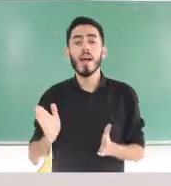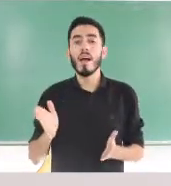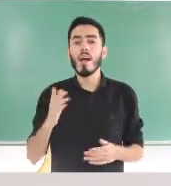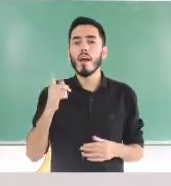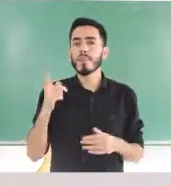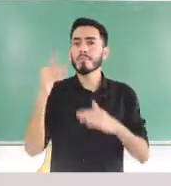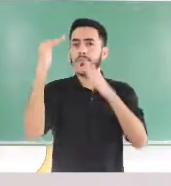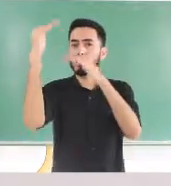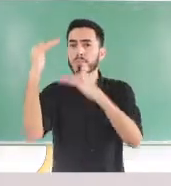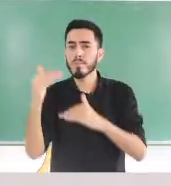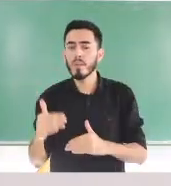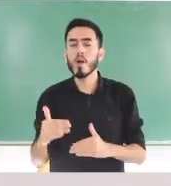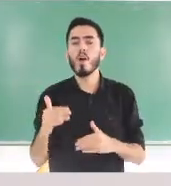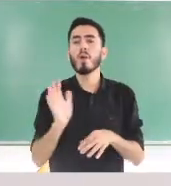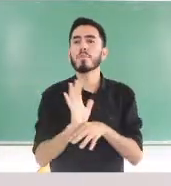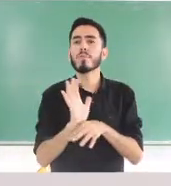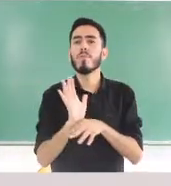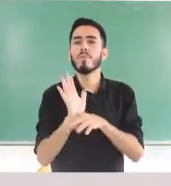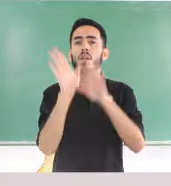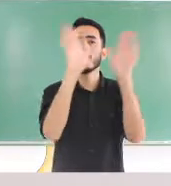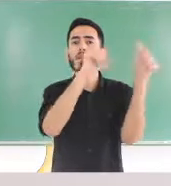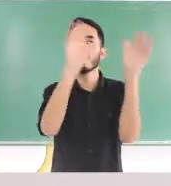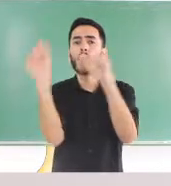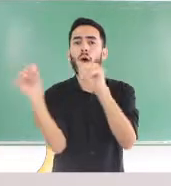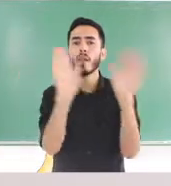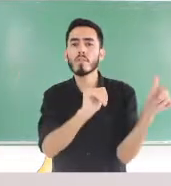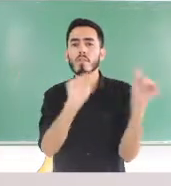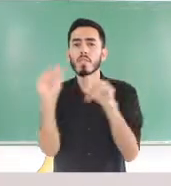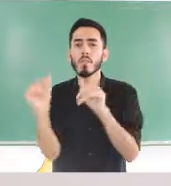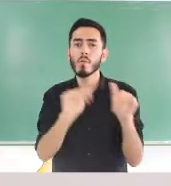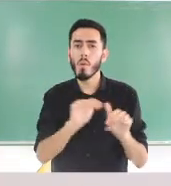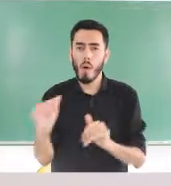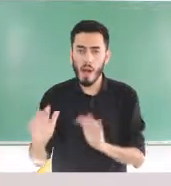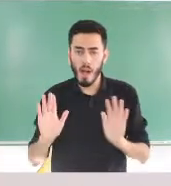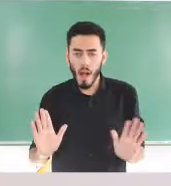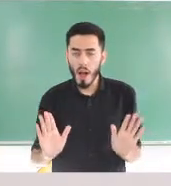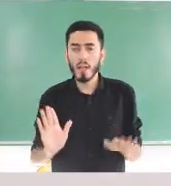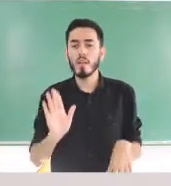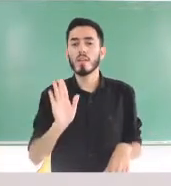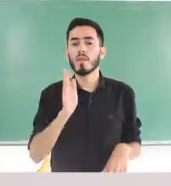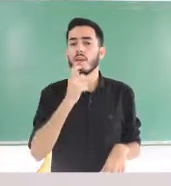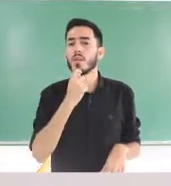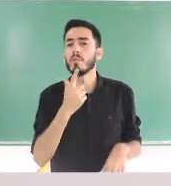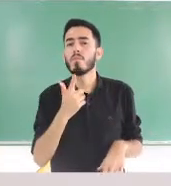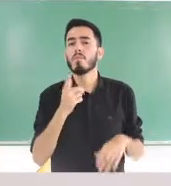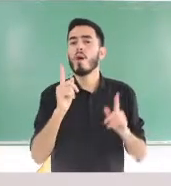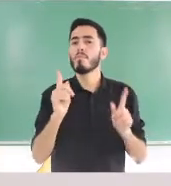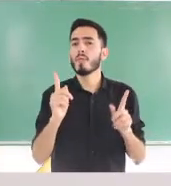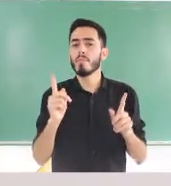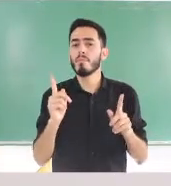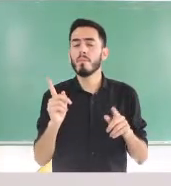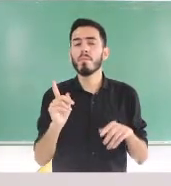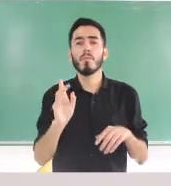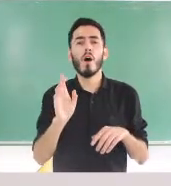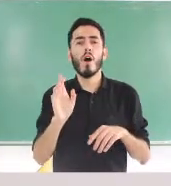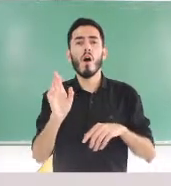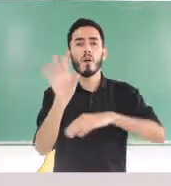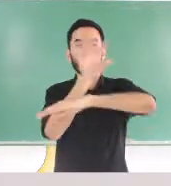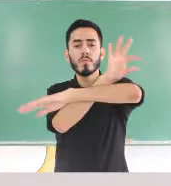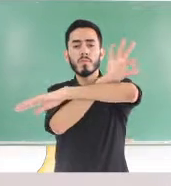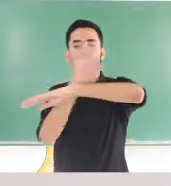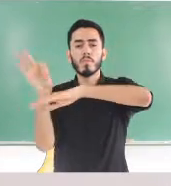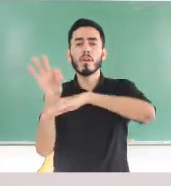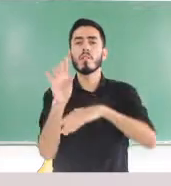los podemos llamar homólogos a todos aquellos que están sobre una misma